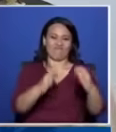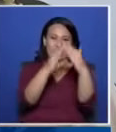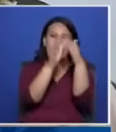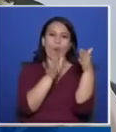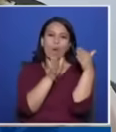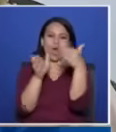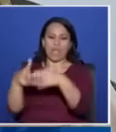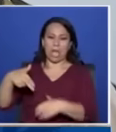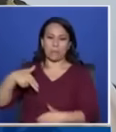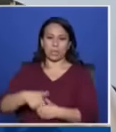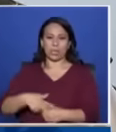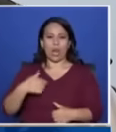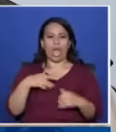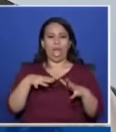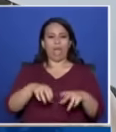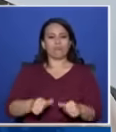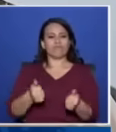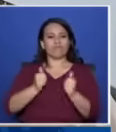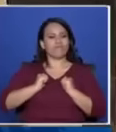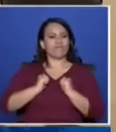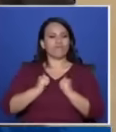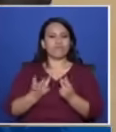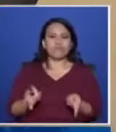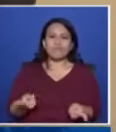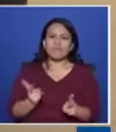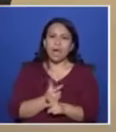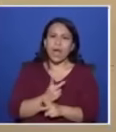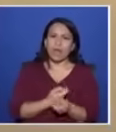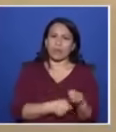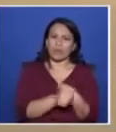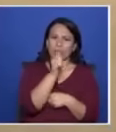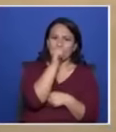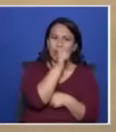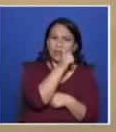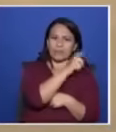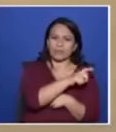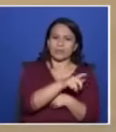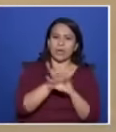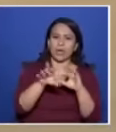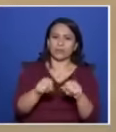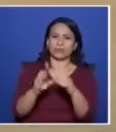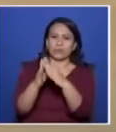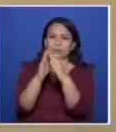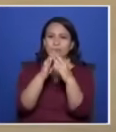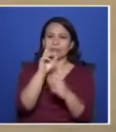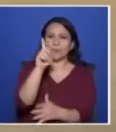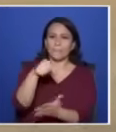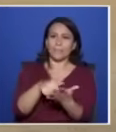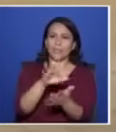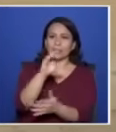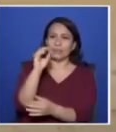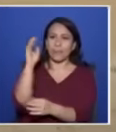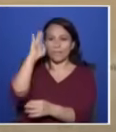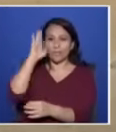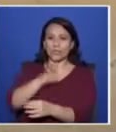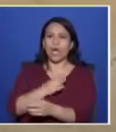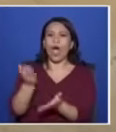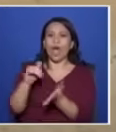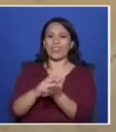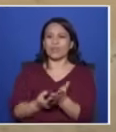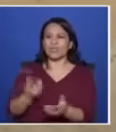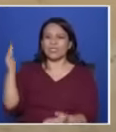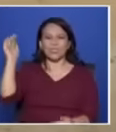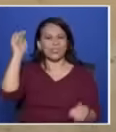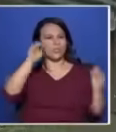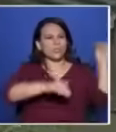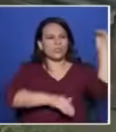sus viviendas y esas viviendas son ocupadas para economías criminales. Ayer, 300 policías, divididos en grupos, intervinieron en varias